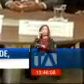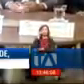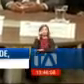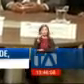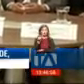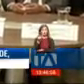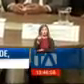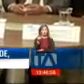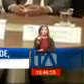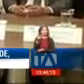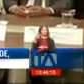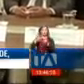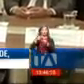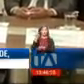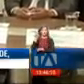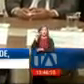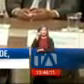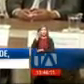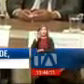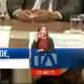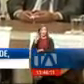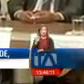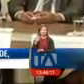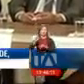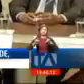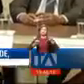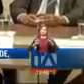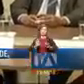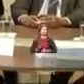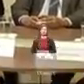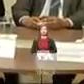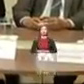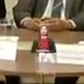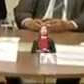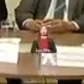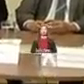Fiscalía, incluido el ex fiscal Carlos Vaca. Dayana Monroy, 24 horas.